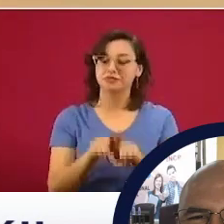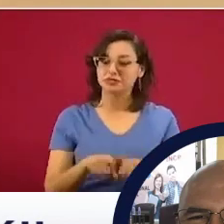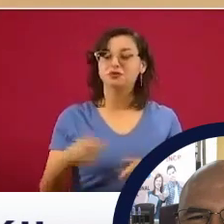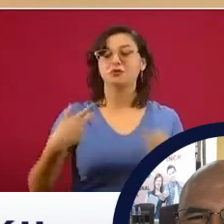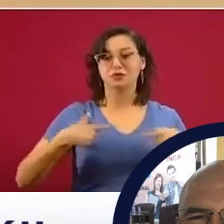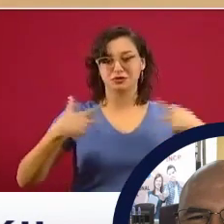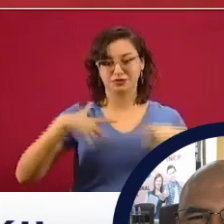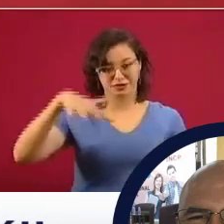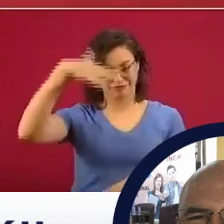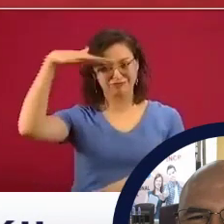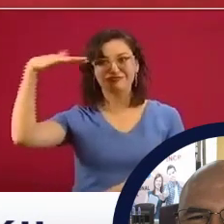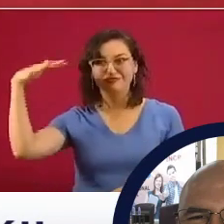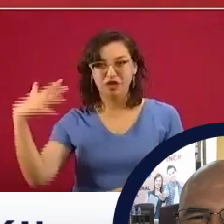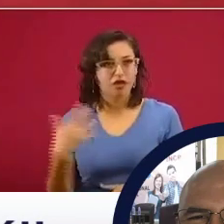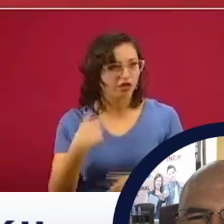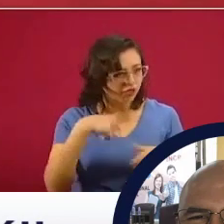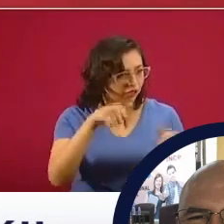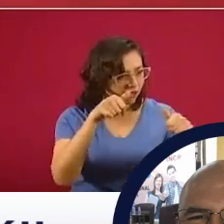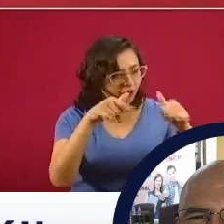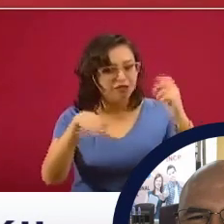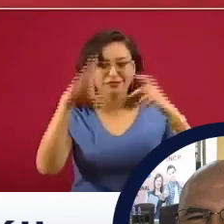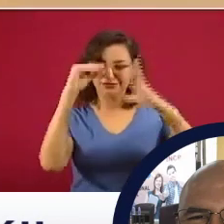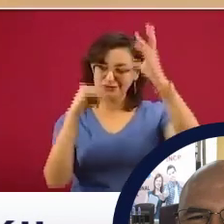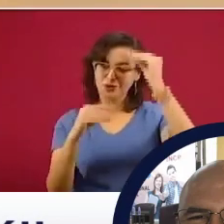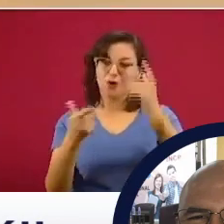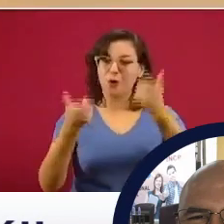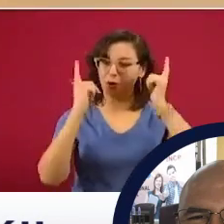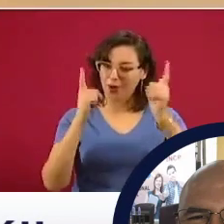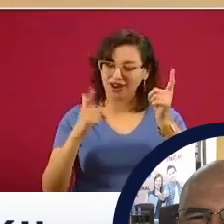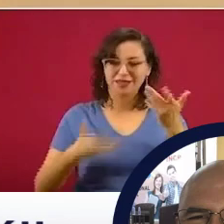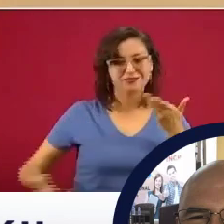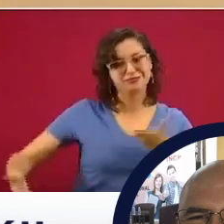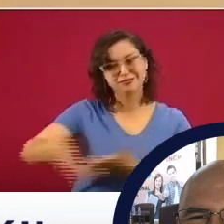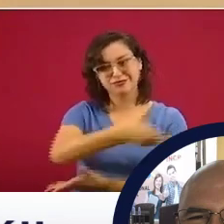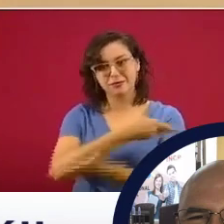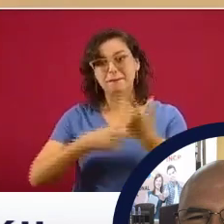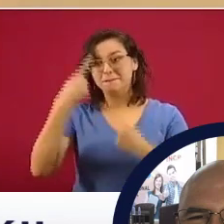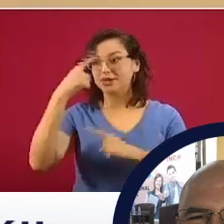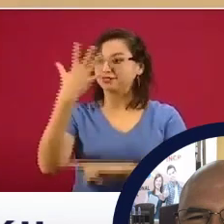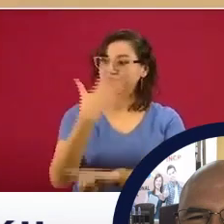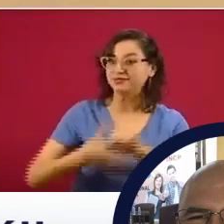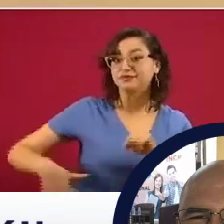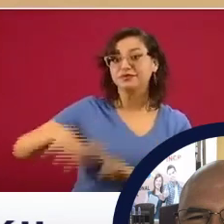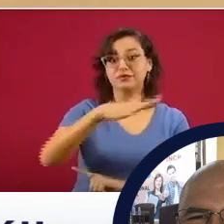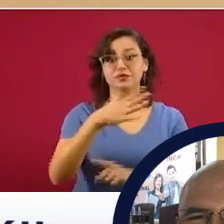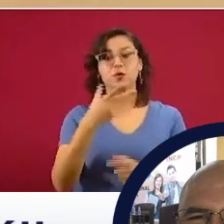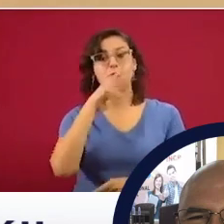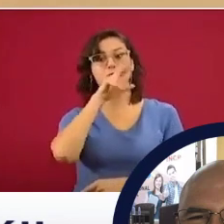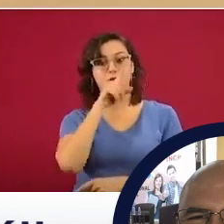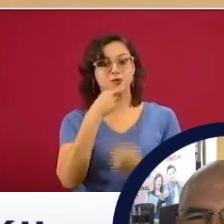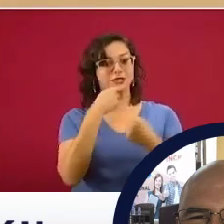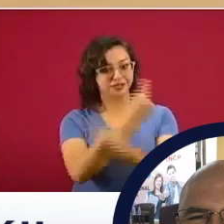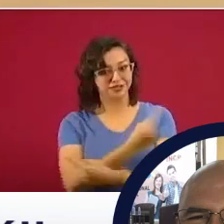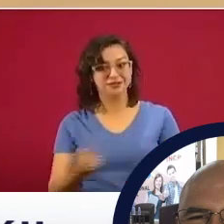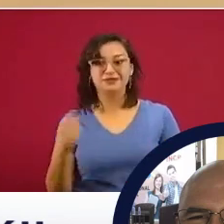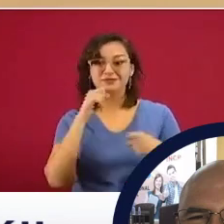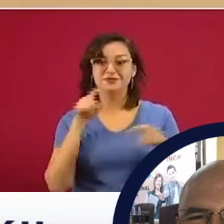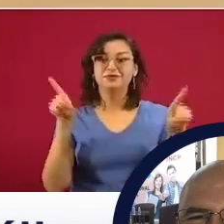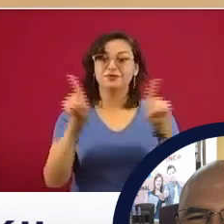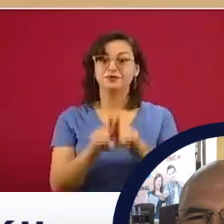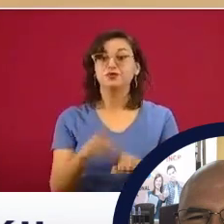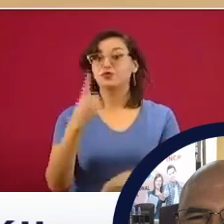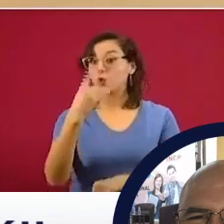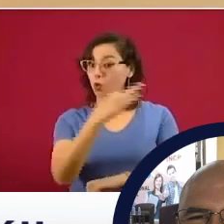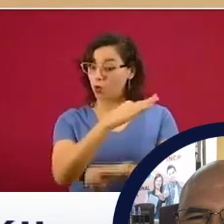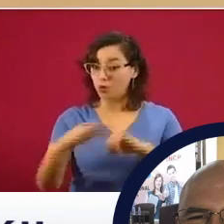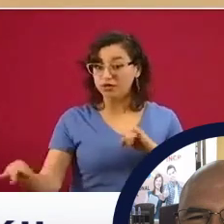ser totalmente en línea, ¿no? Y mira que tengo cuatro años correteando a los rotarios, diciéndoles, hey, la